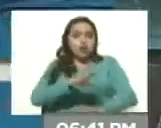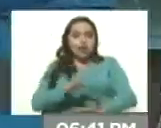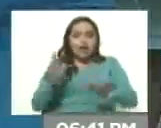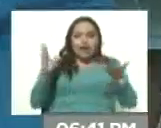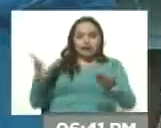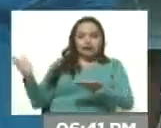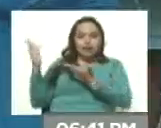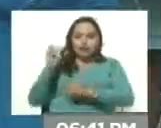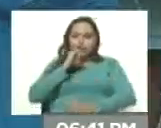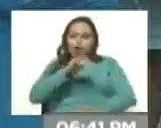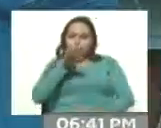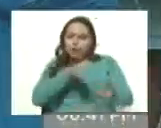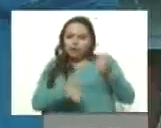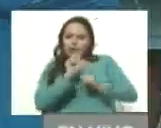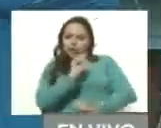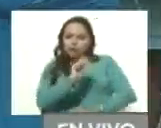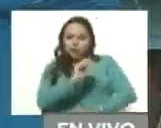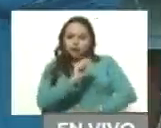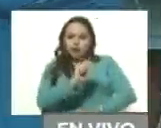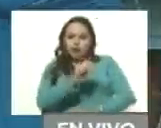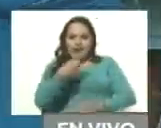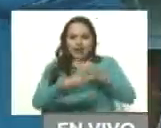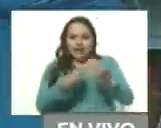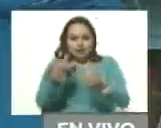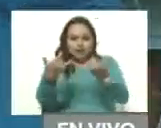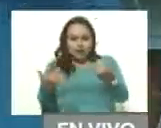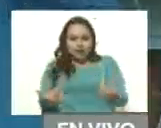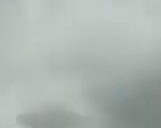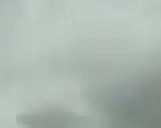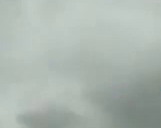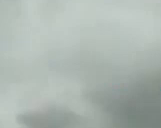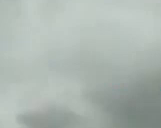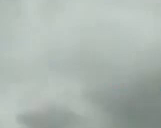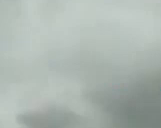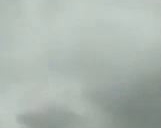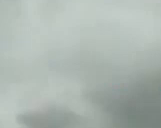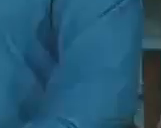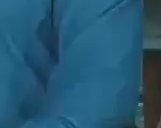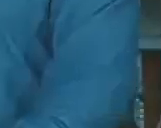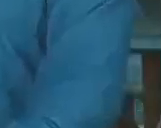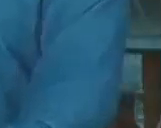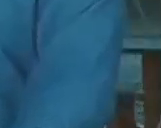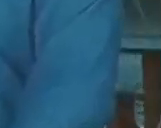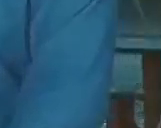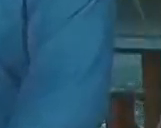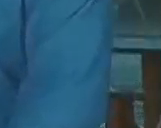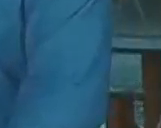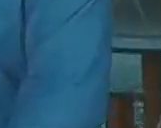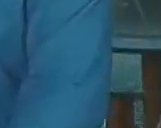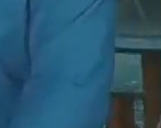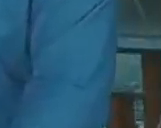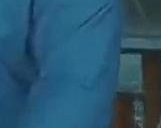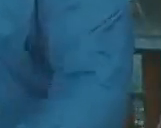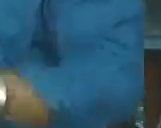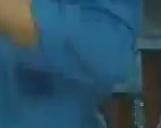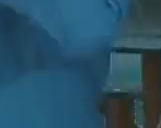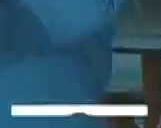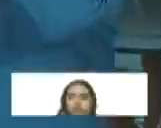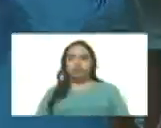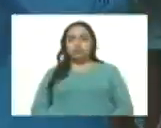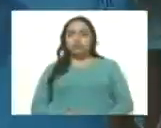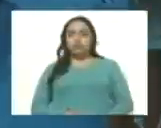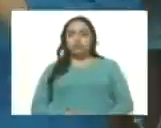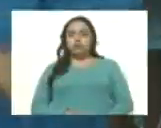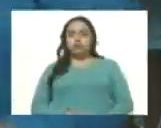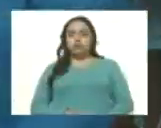información de último minuto que se está generando a esta hora en gracias a nuestros compañeros de la noticia que a